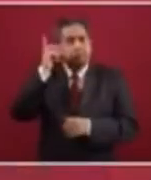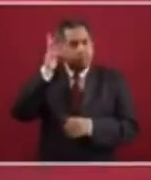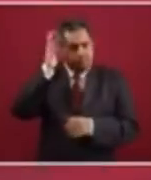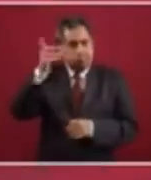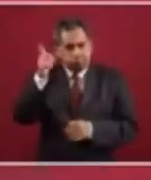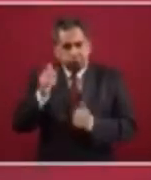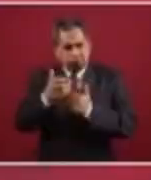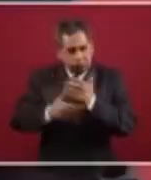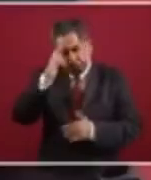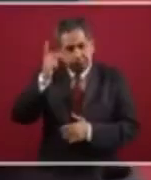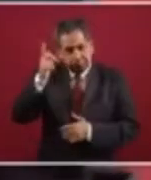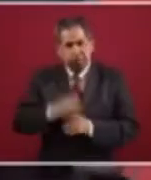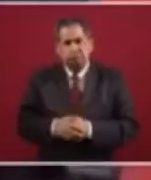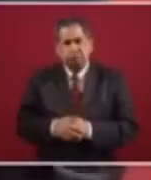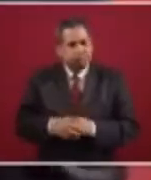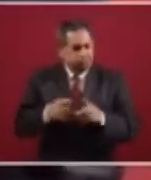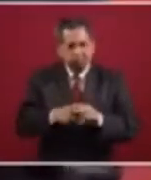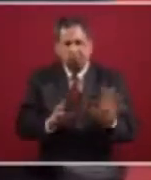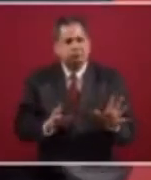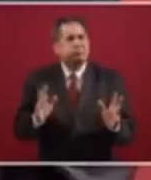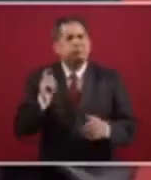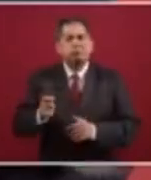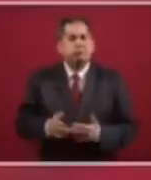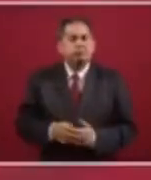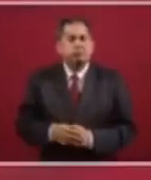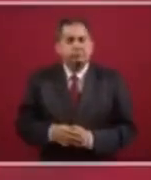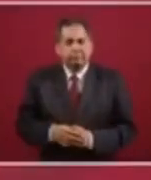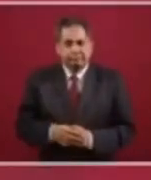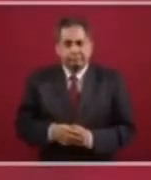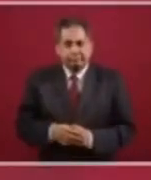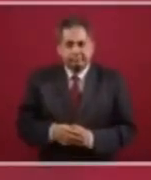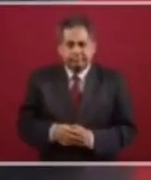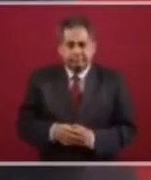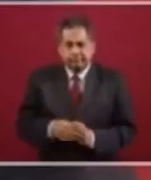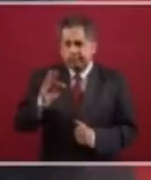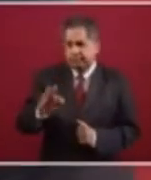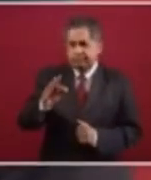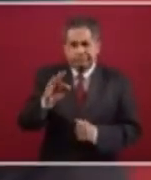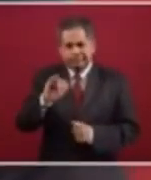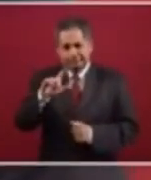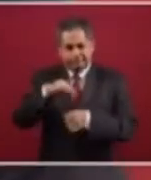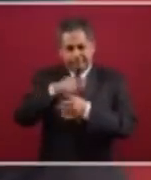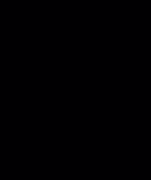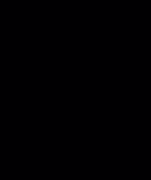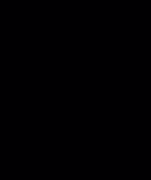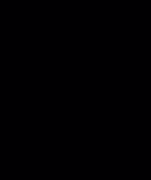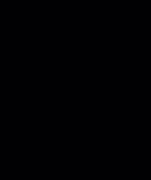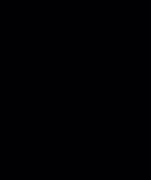con todo respeto, que empiece a entrar en acción la Fiscalía Electoral.